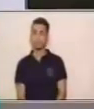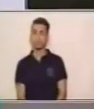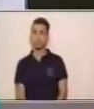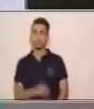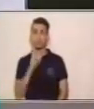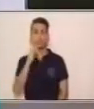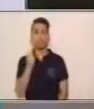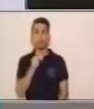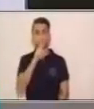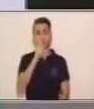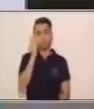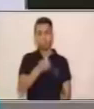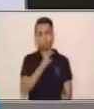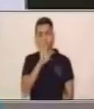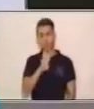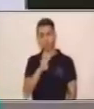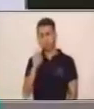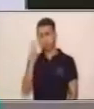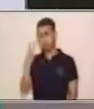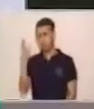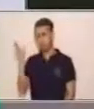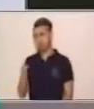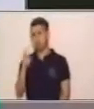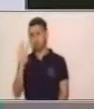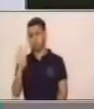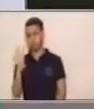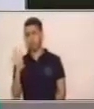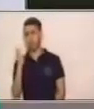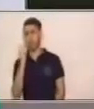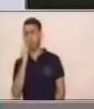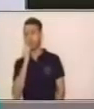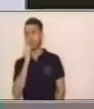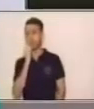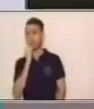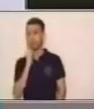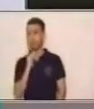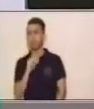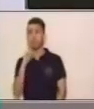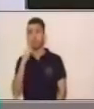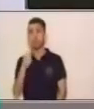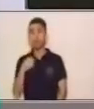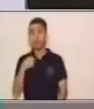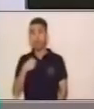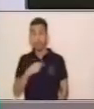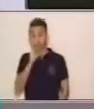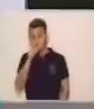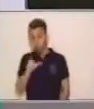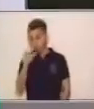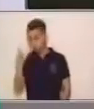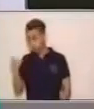por qué un cuarto? A ver, porque nosotros acá dividimos en ¿cuánto dijimos?